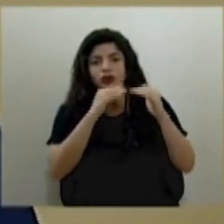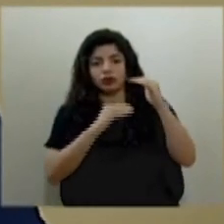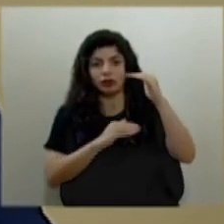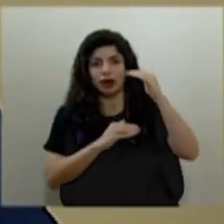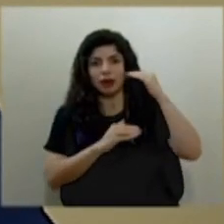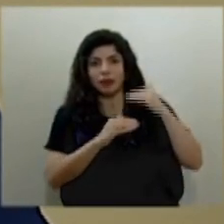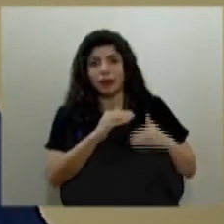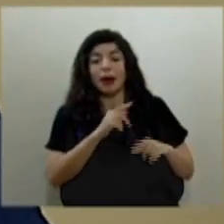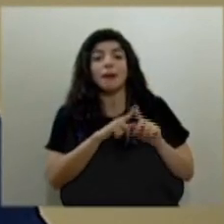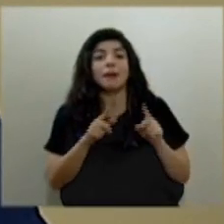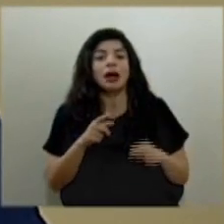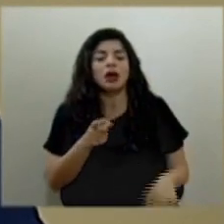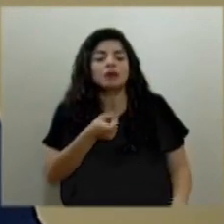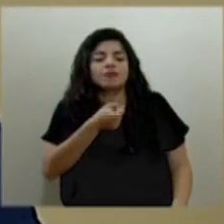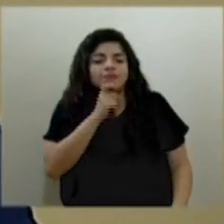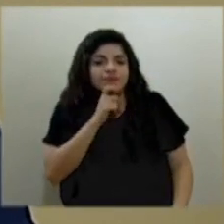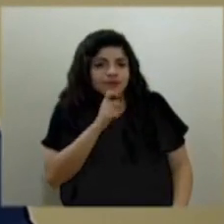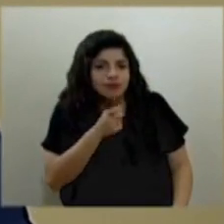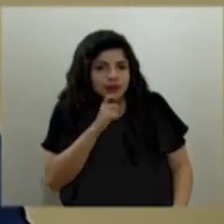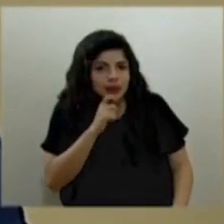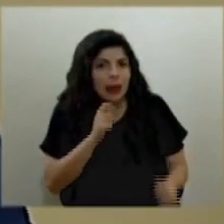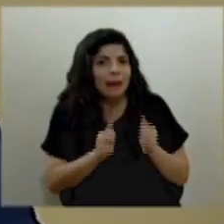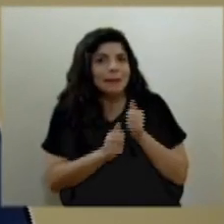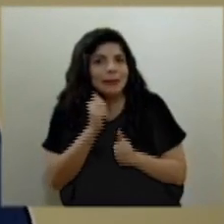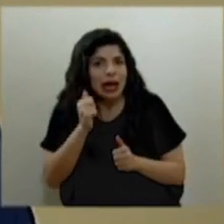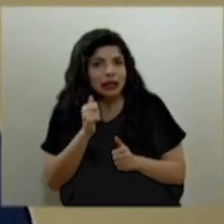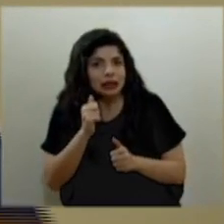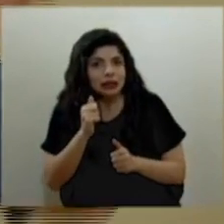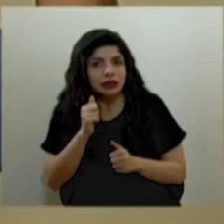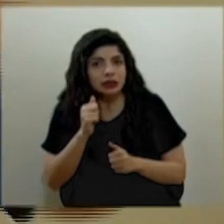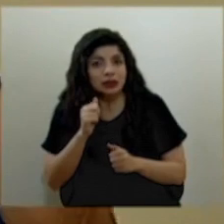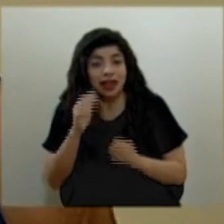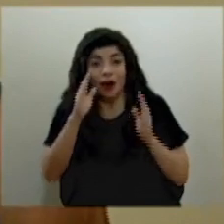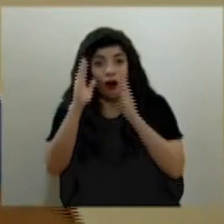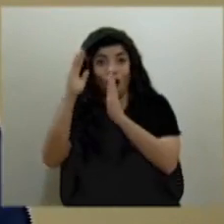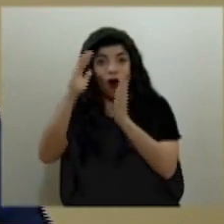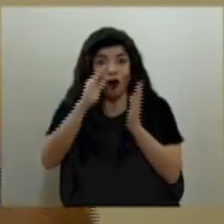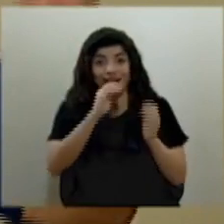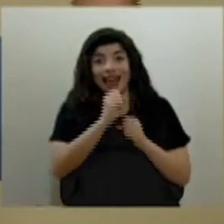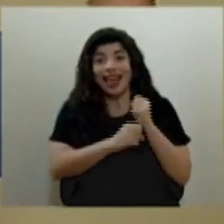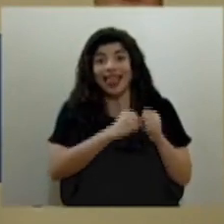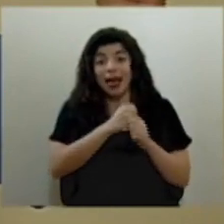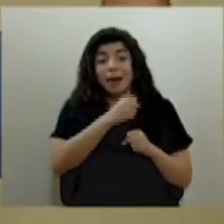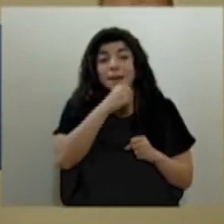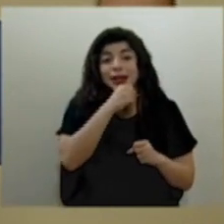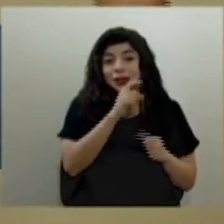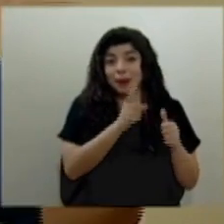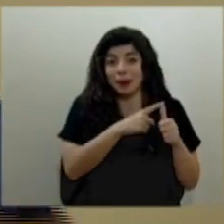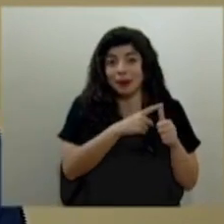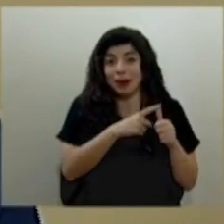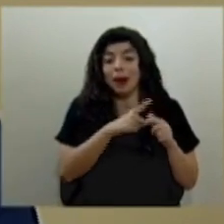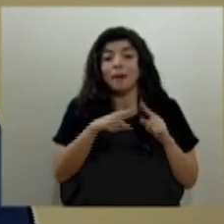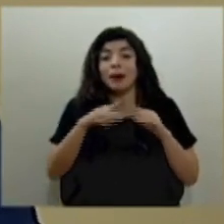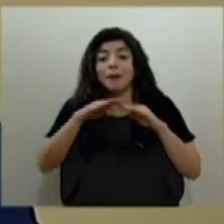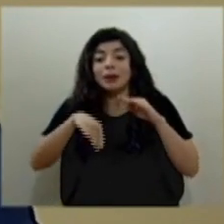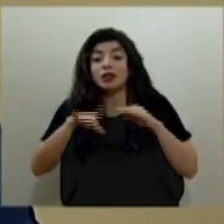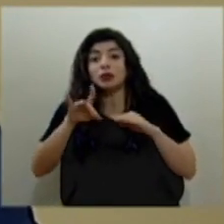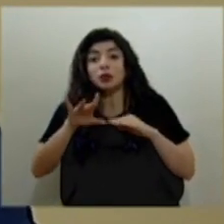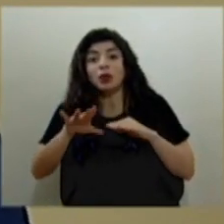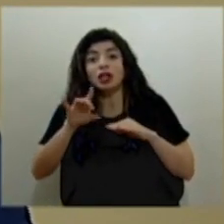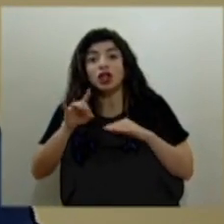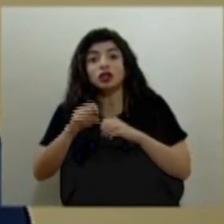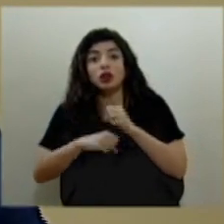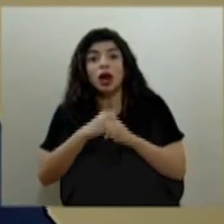que nos ha costado más encontrar gente en ese orden en las personas menores de 58